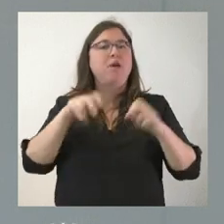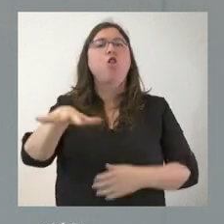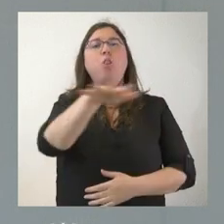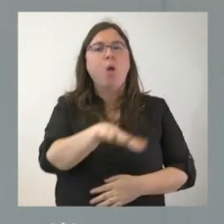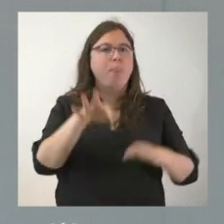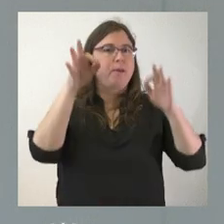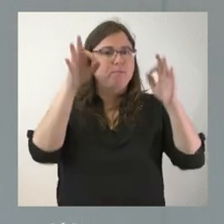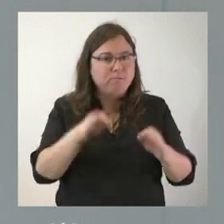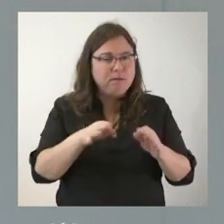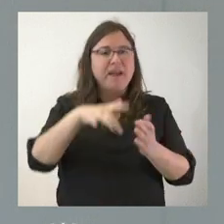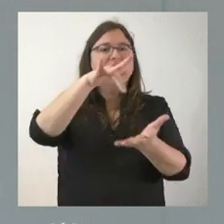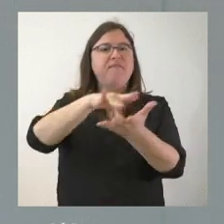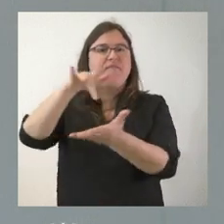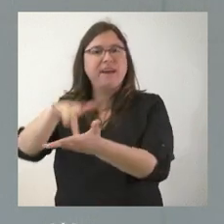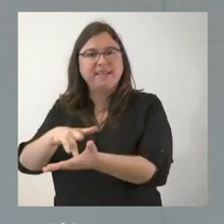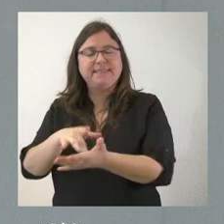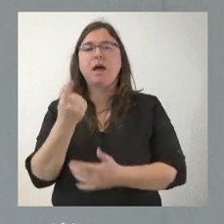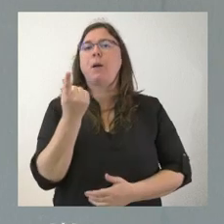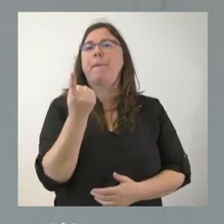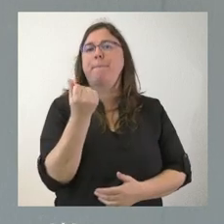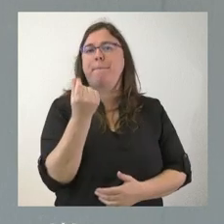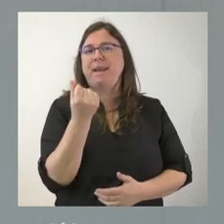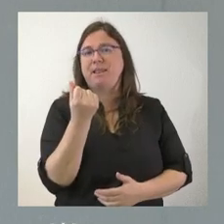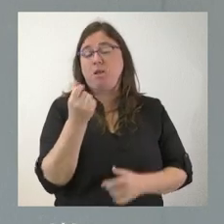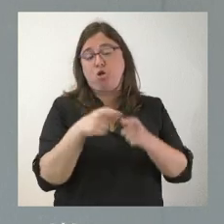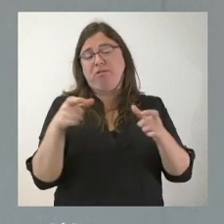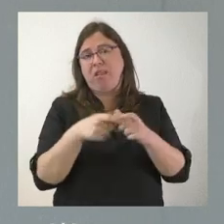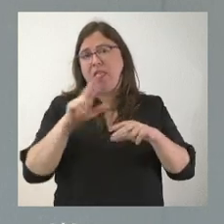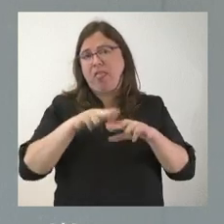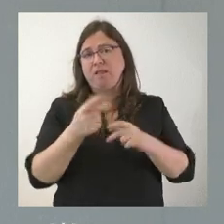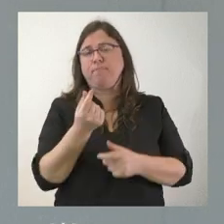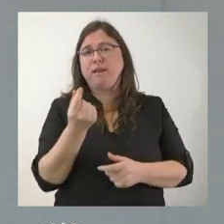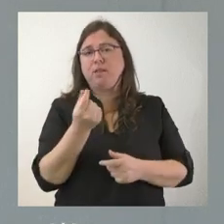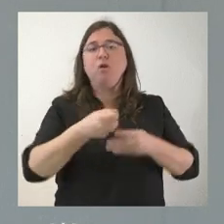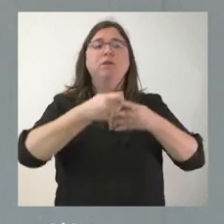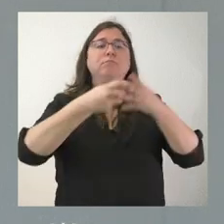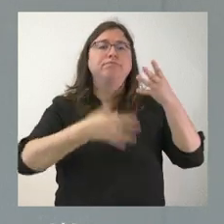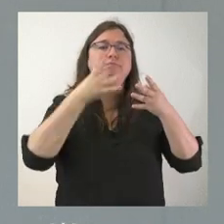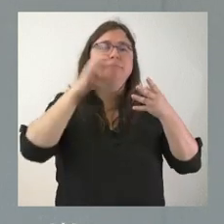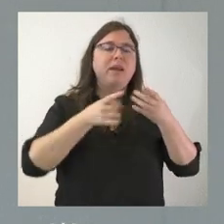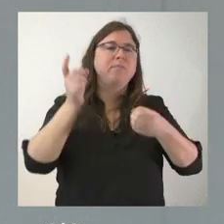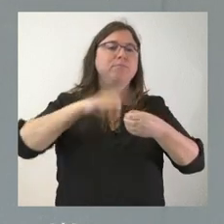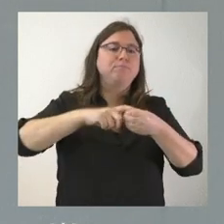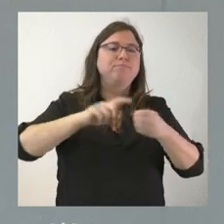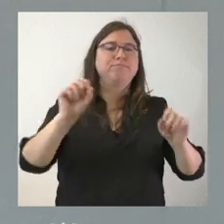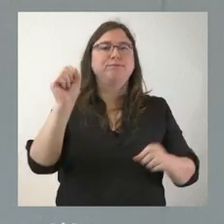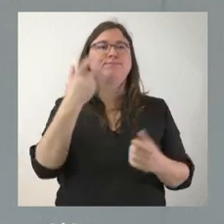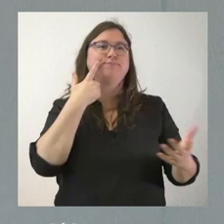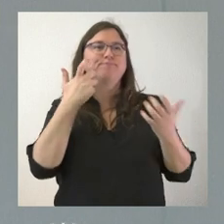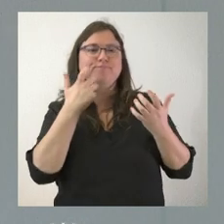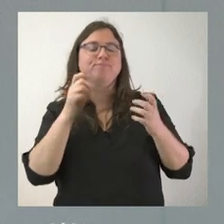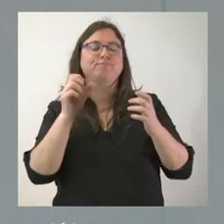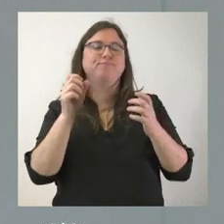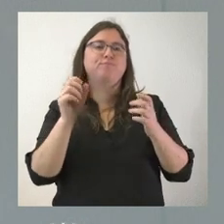Exacto las fechas el precio de las entradas el listado total de artistas que van a